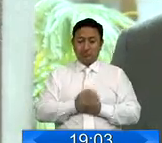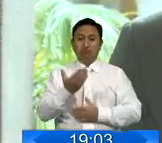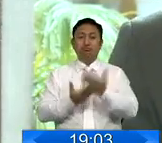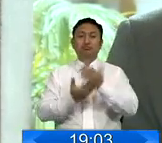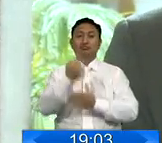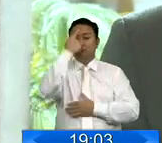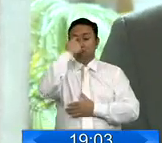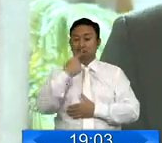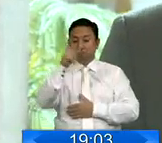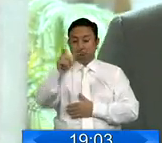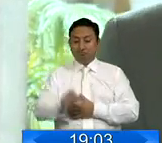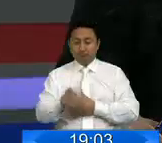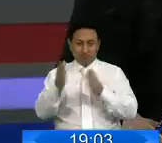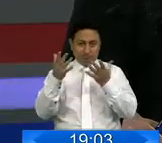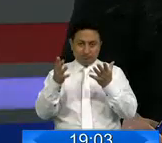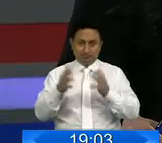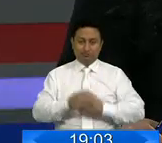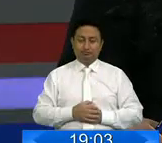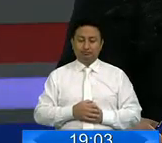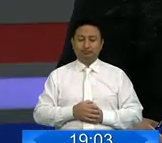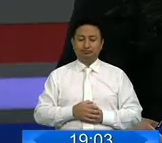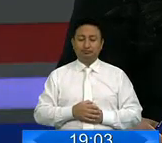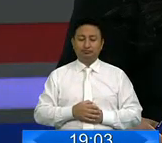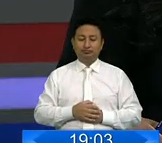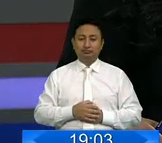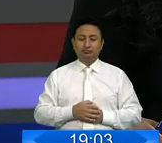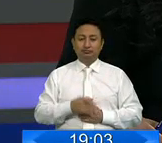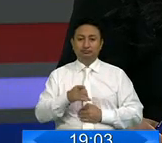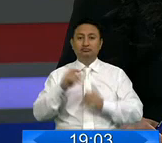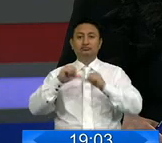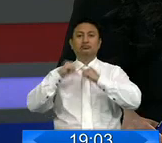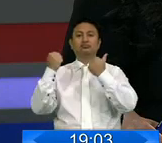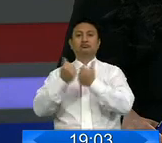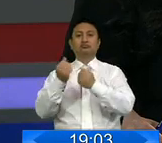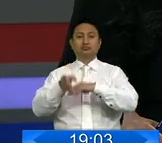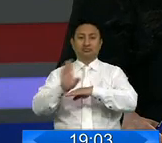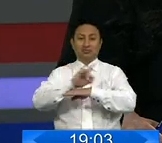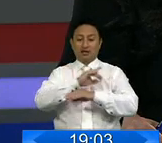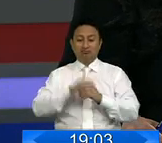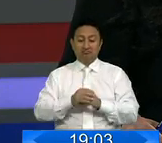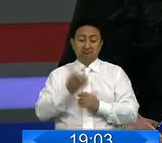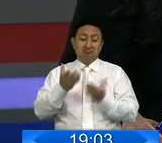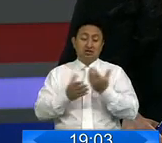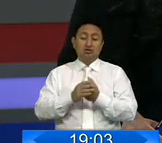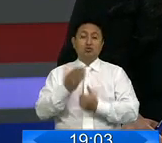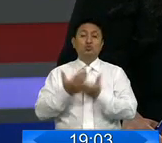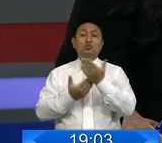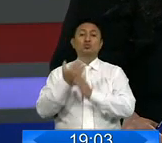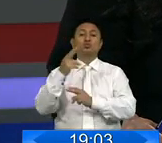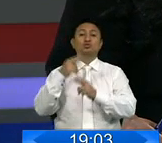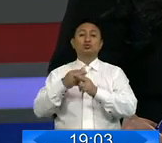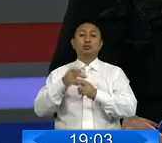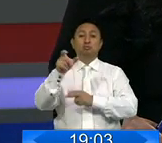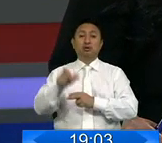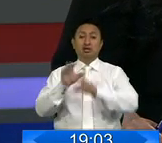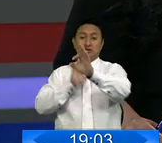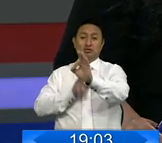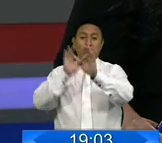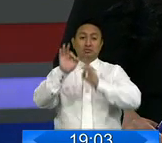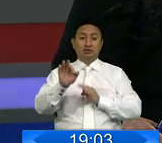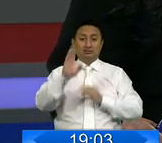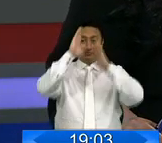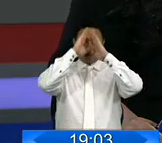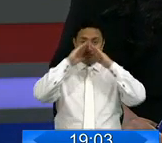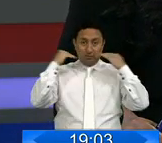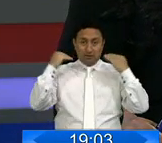perfiles ni de personas. Y dentro de la Asamblea Nacional ya suenan los nombres de quienes podrían reemplazar a María Alejandra Vicuña en